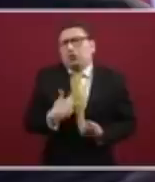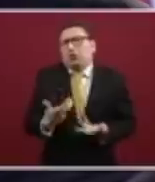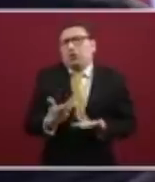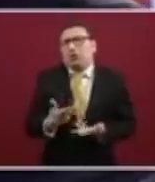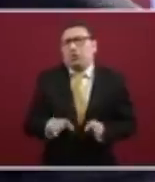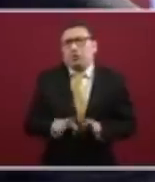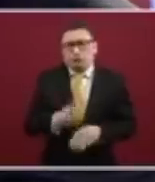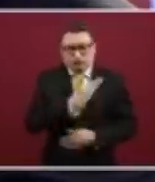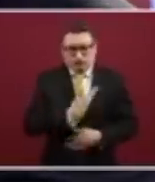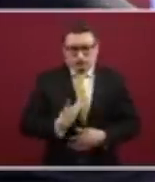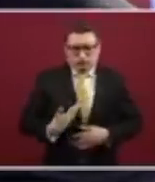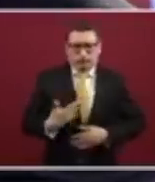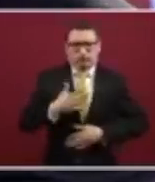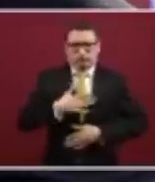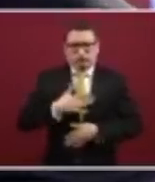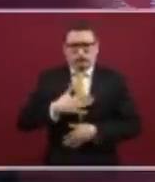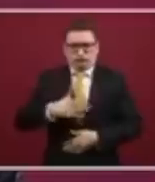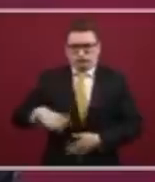gobernar